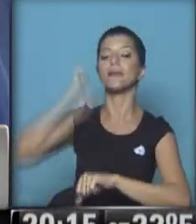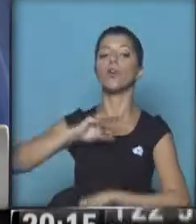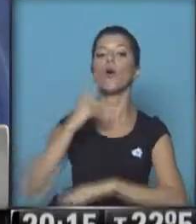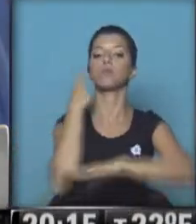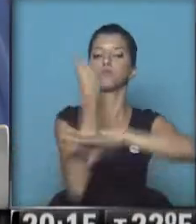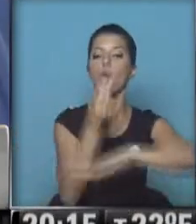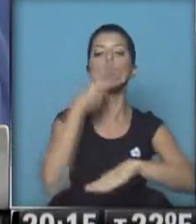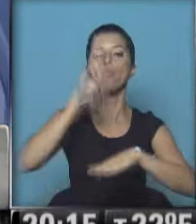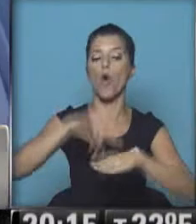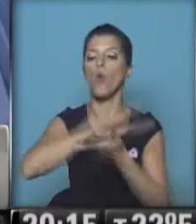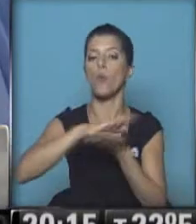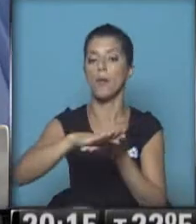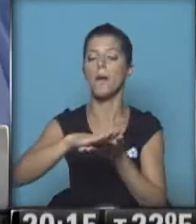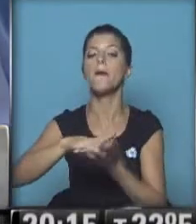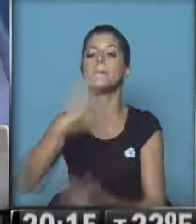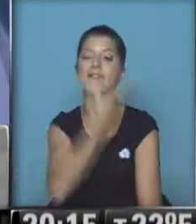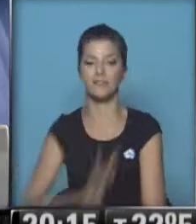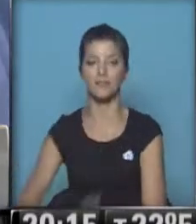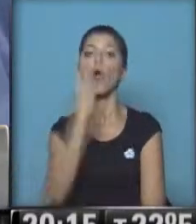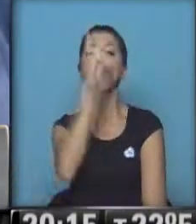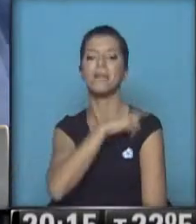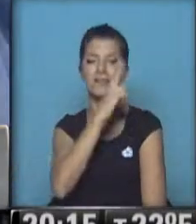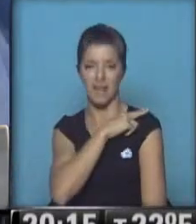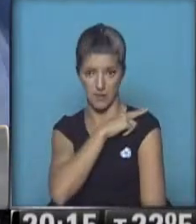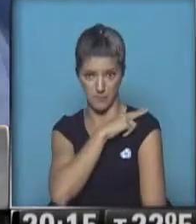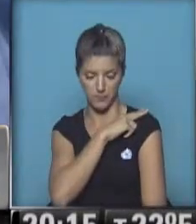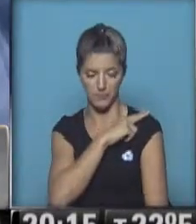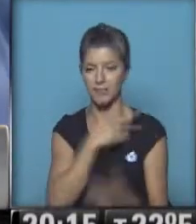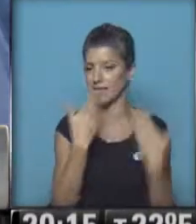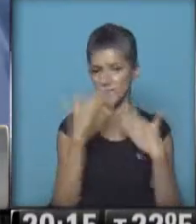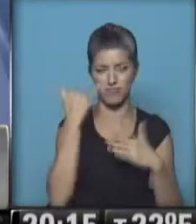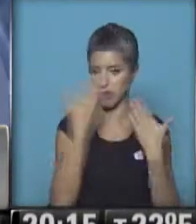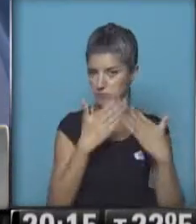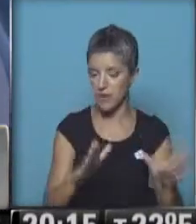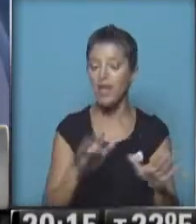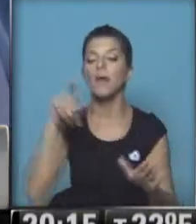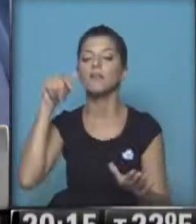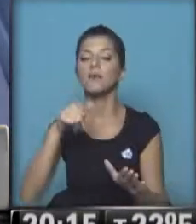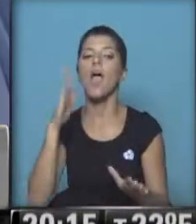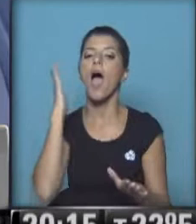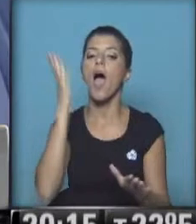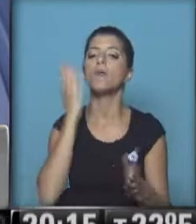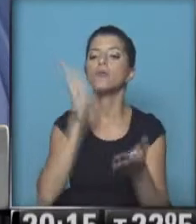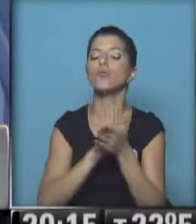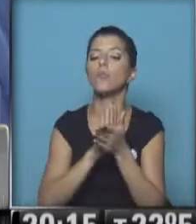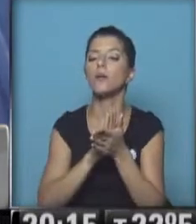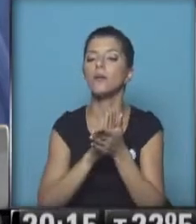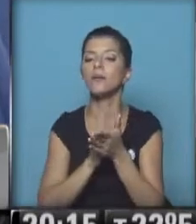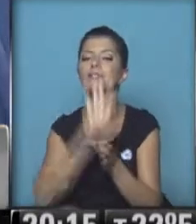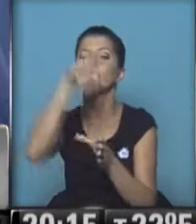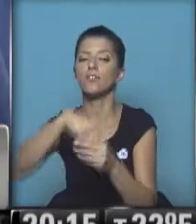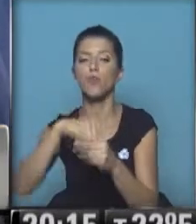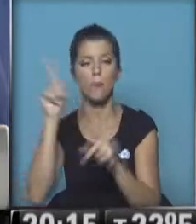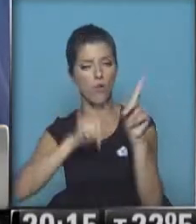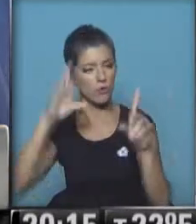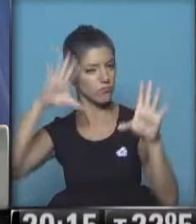un militar retirado. Mucho se habla de integración en la región, pero frecuentemente nos olvidamos, o muchos